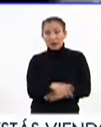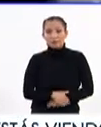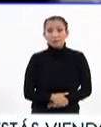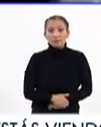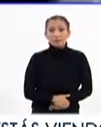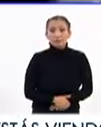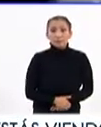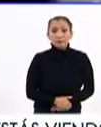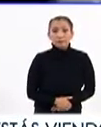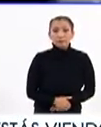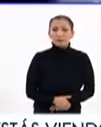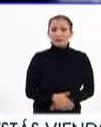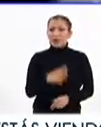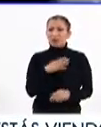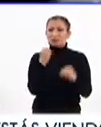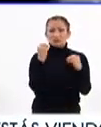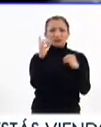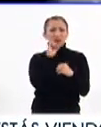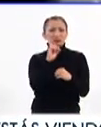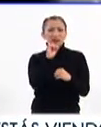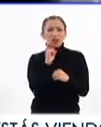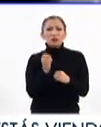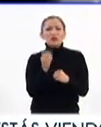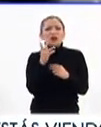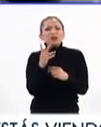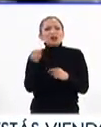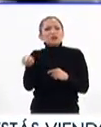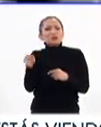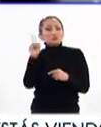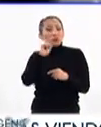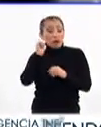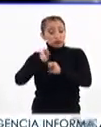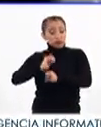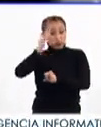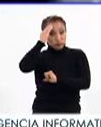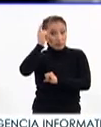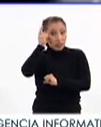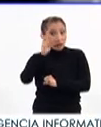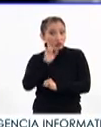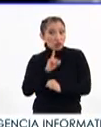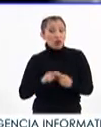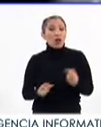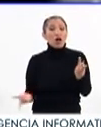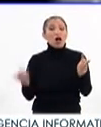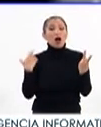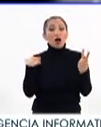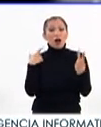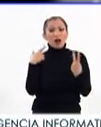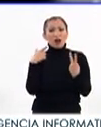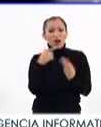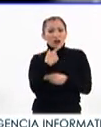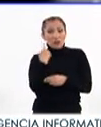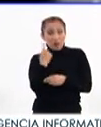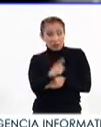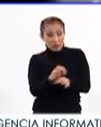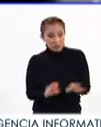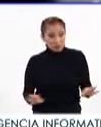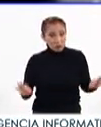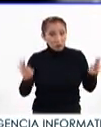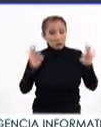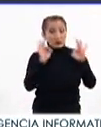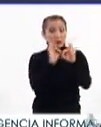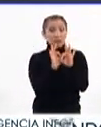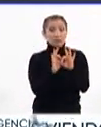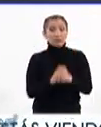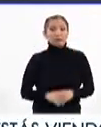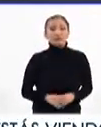sono tante donne, ma quante sono presidi, rettrici, no? In posizioni veramente di